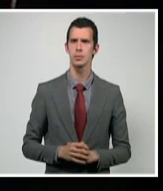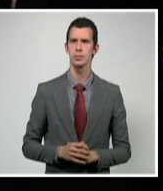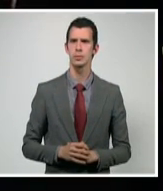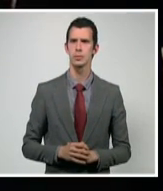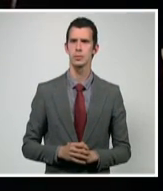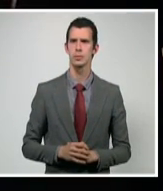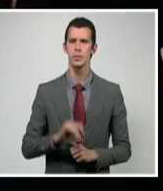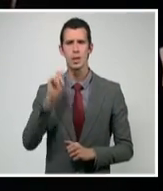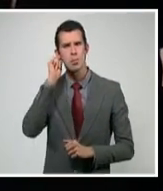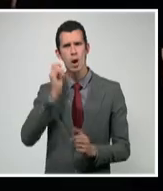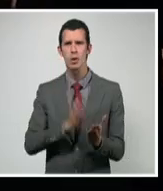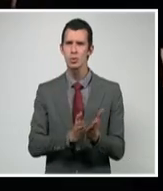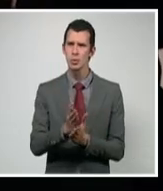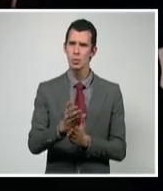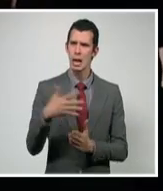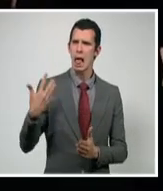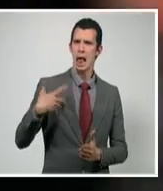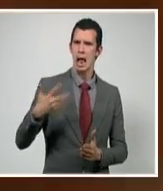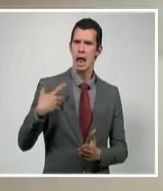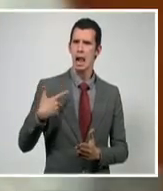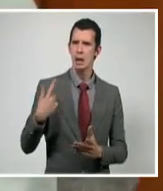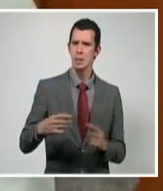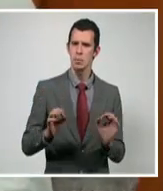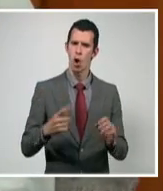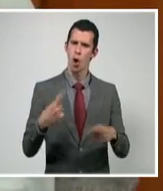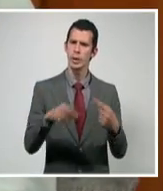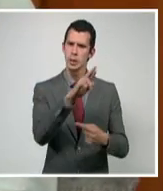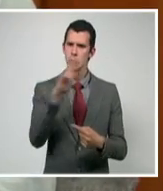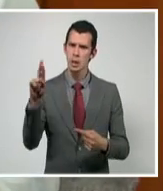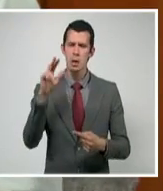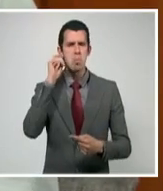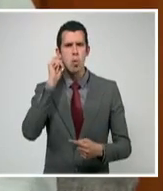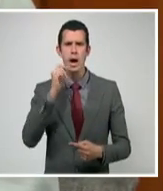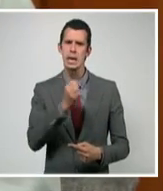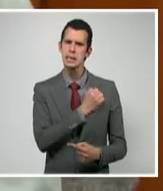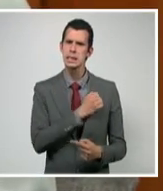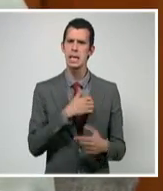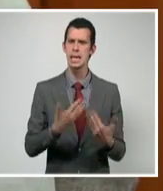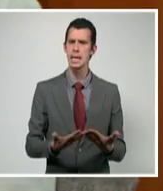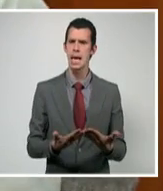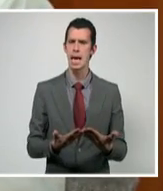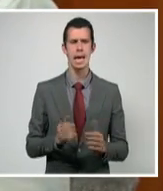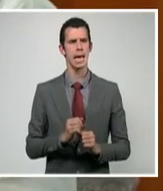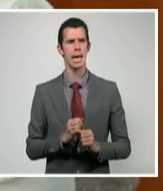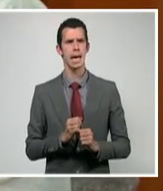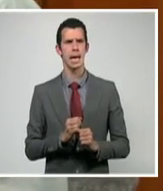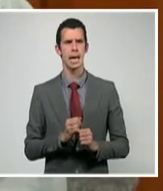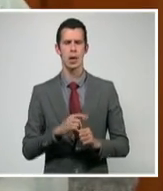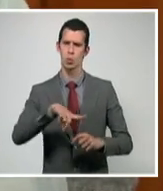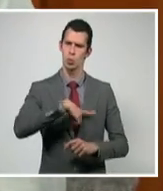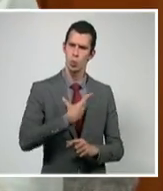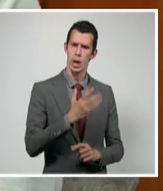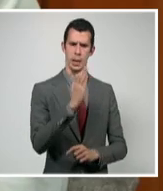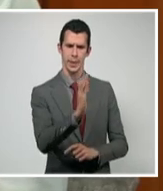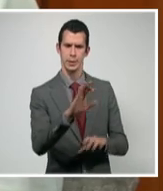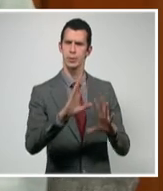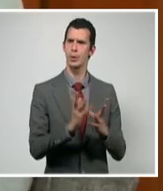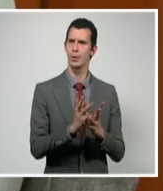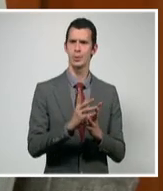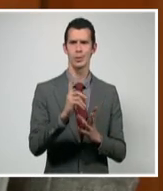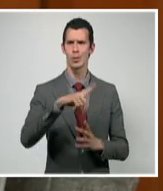hecho político en sí y para sí. Al unir la narrativa de la conceptualización con